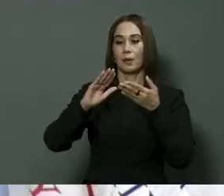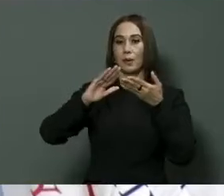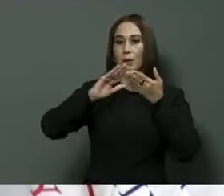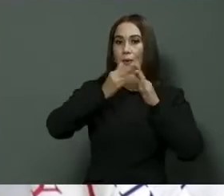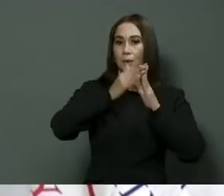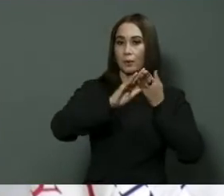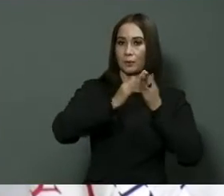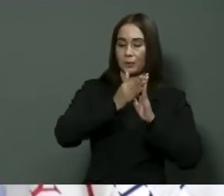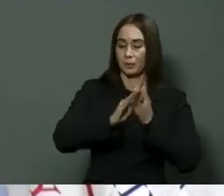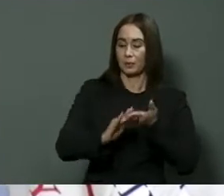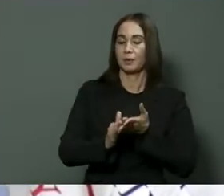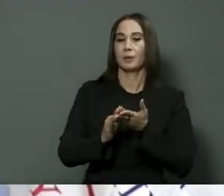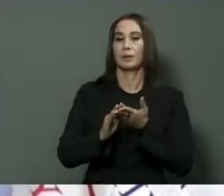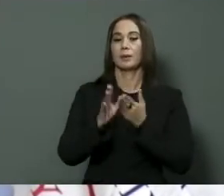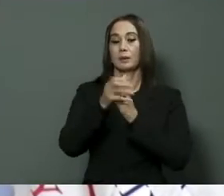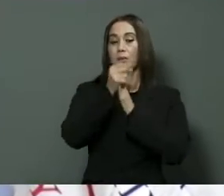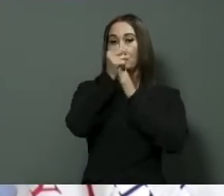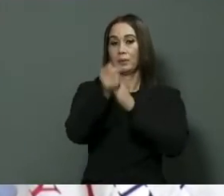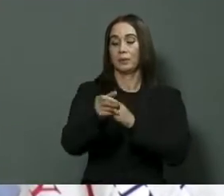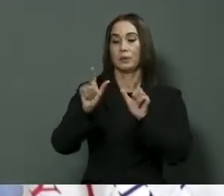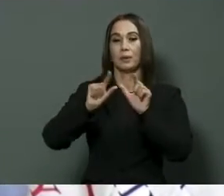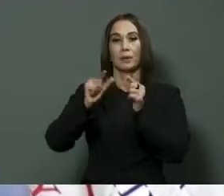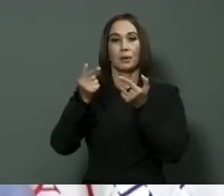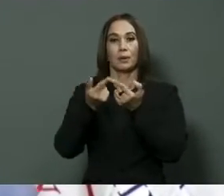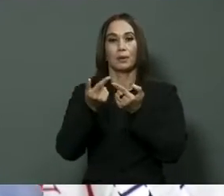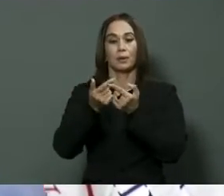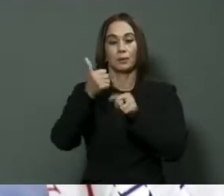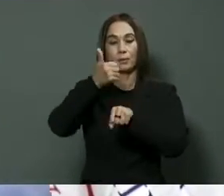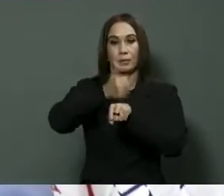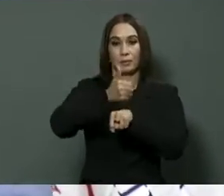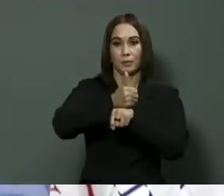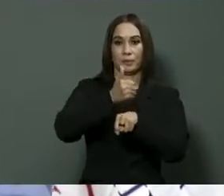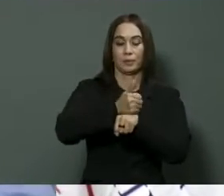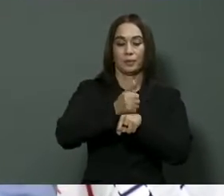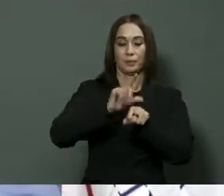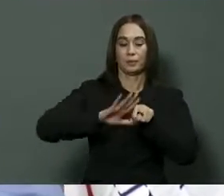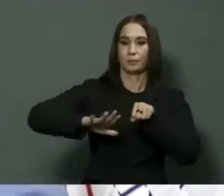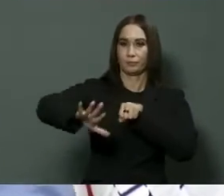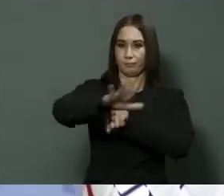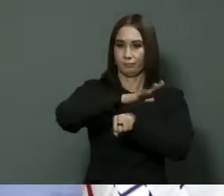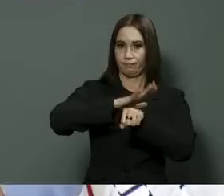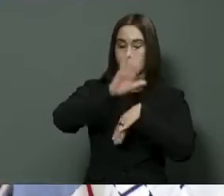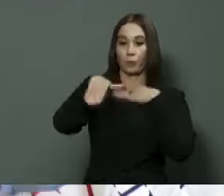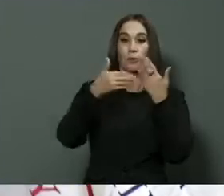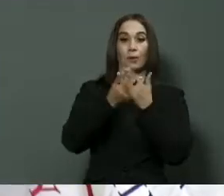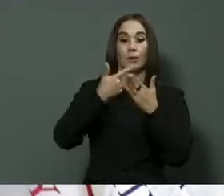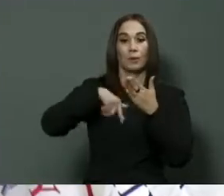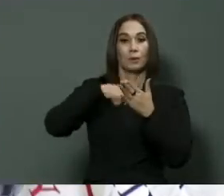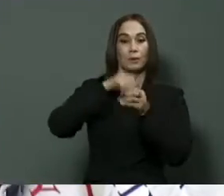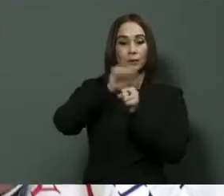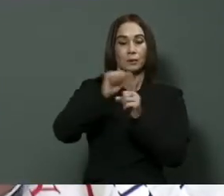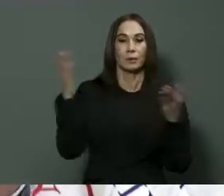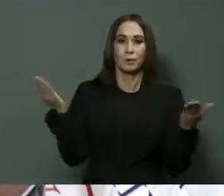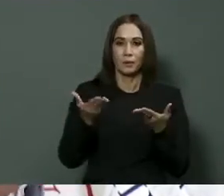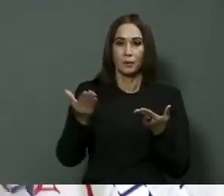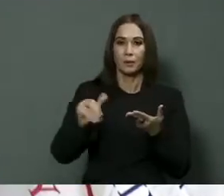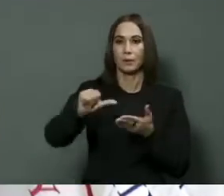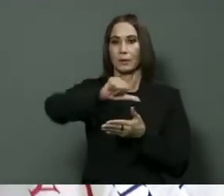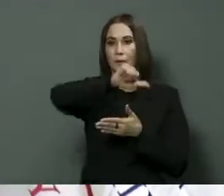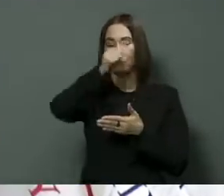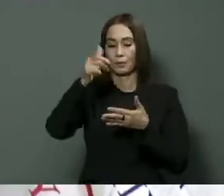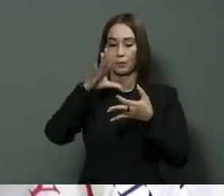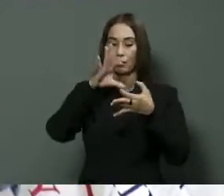de vecinos y con las organizaciones existentes en el territorio. Todo lo que nosotros vamos a hacer aquí, lo vamos a